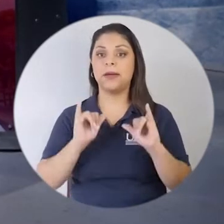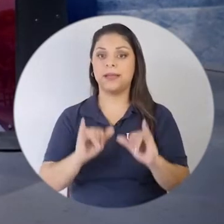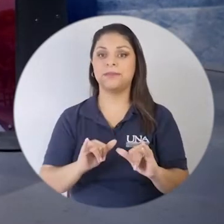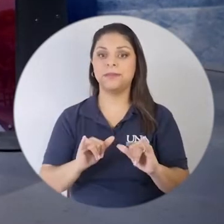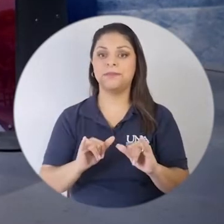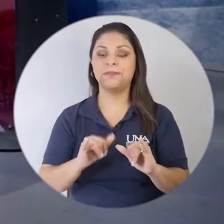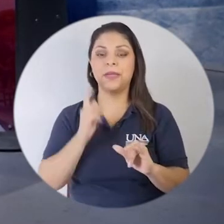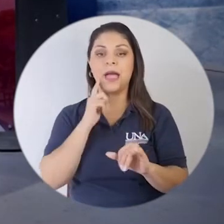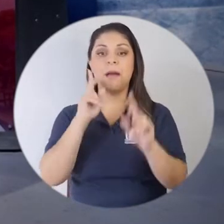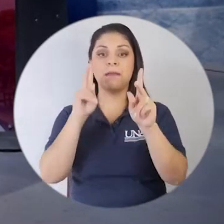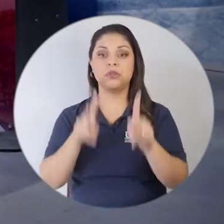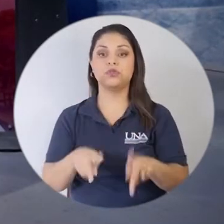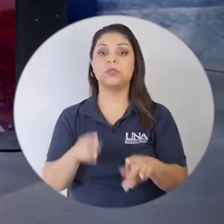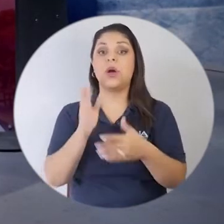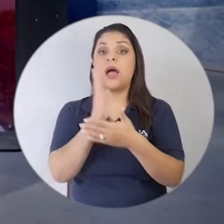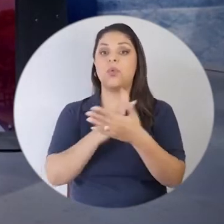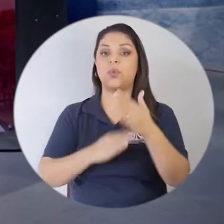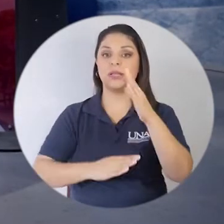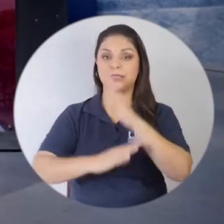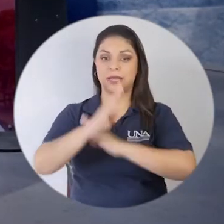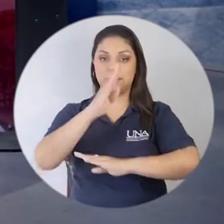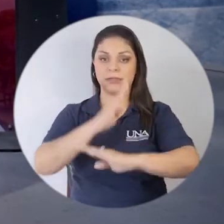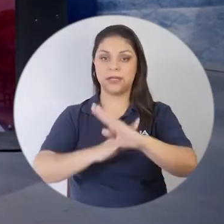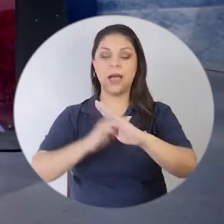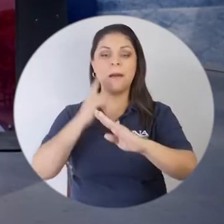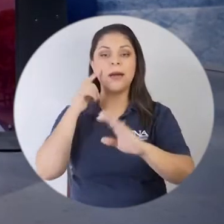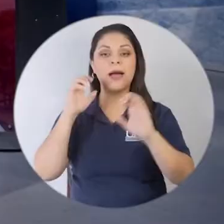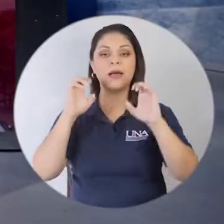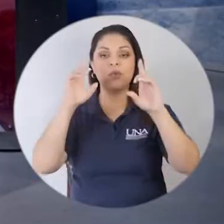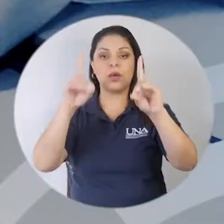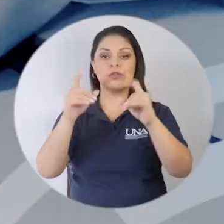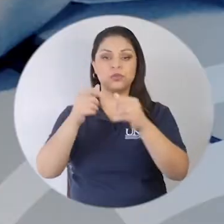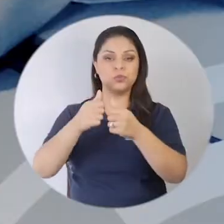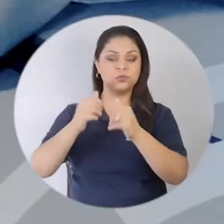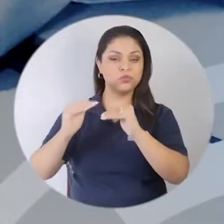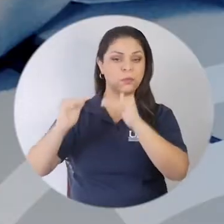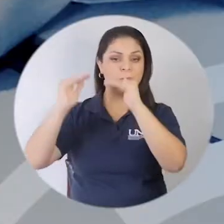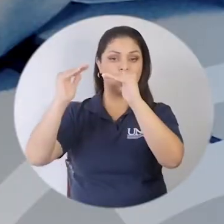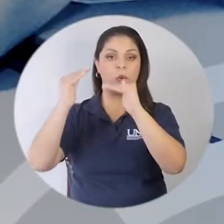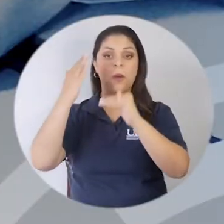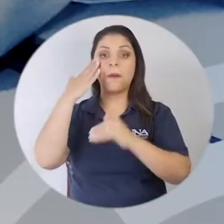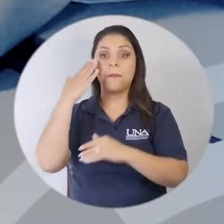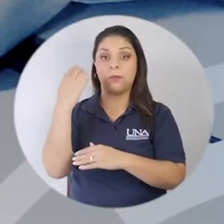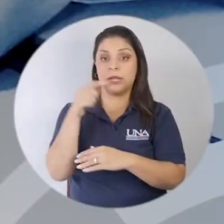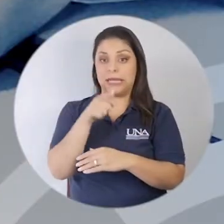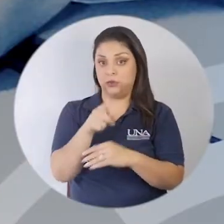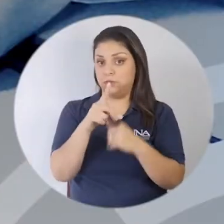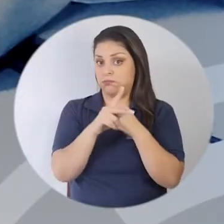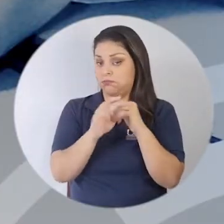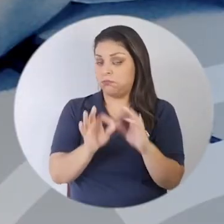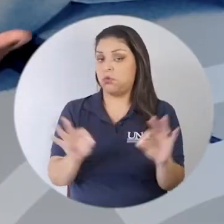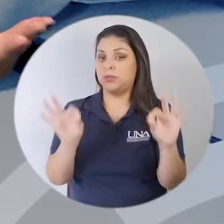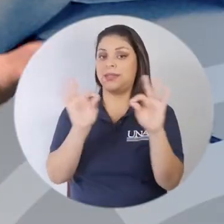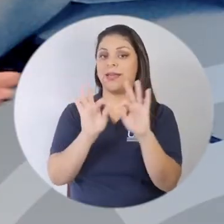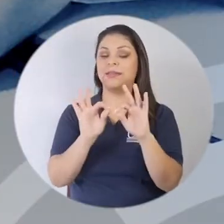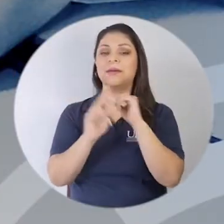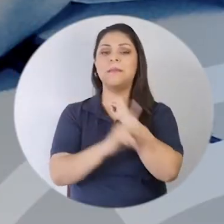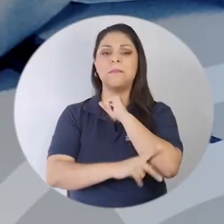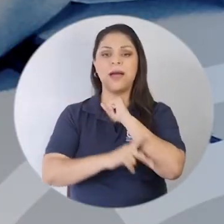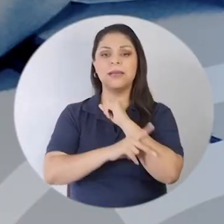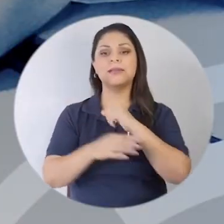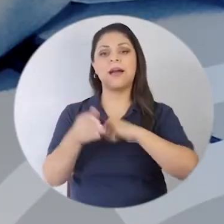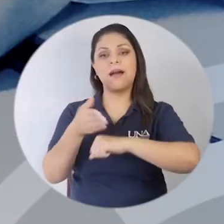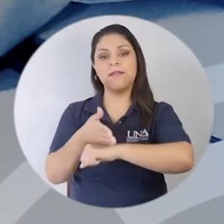permanencia a las personas con alguna discapacidad a la educación superior, porque es un paso muy importante. El país ha venido avanzando, ¿verdad?, primero